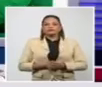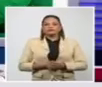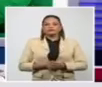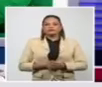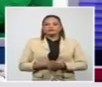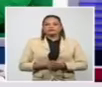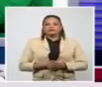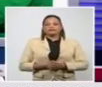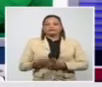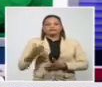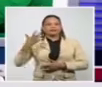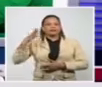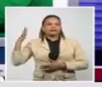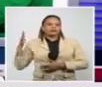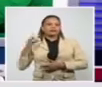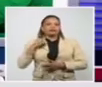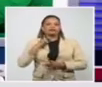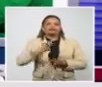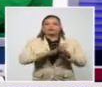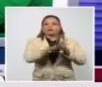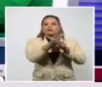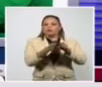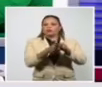extranjeros con la COVID-19.